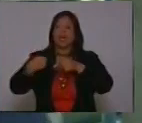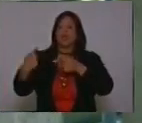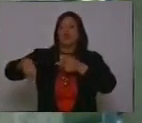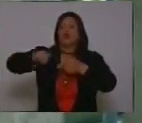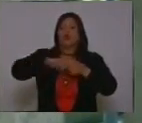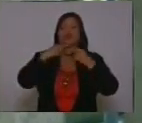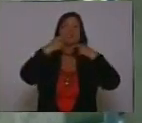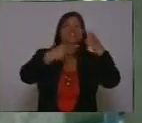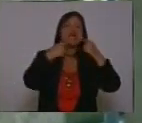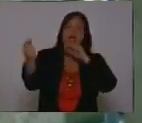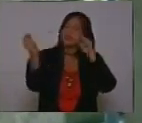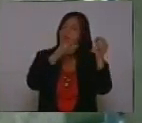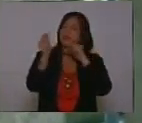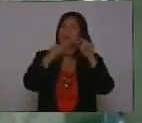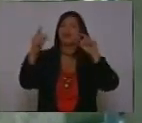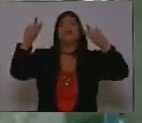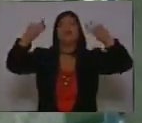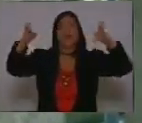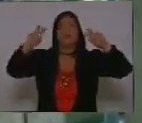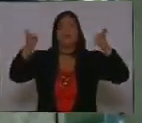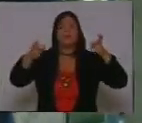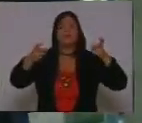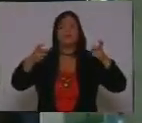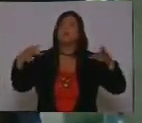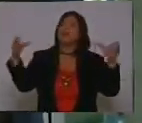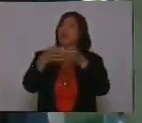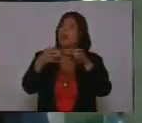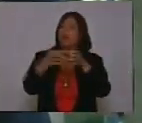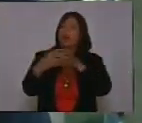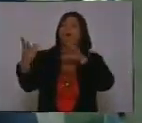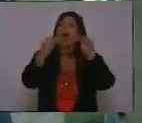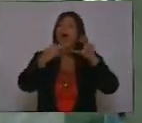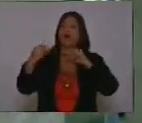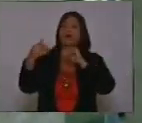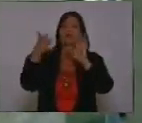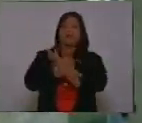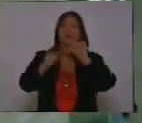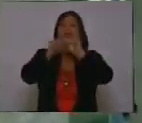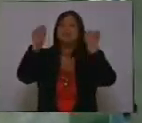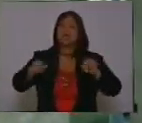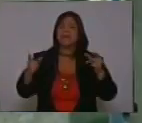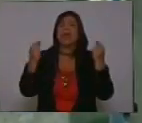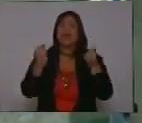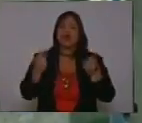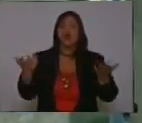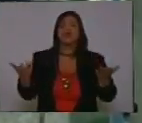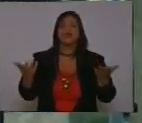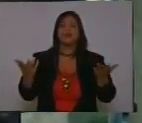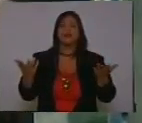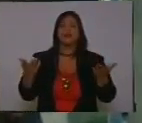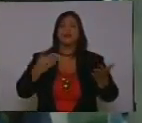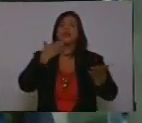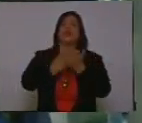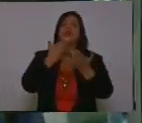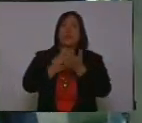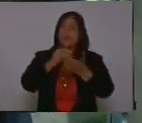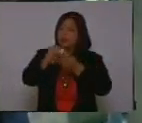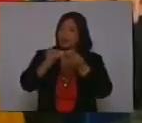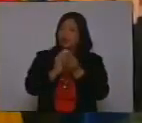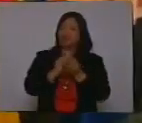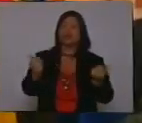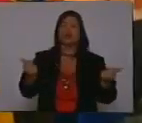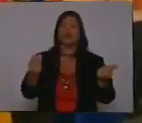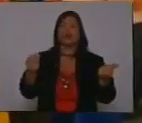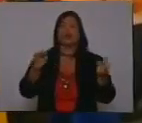que debatamos, ese pueblo quiere que nos reunamos y hablamos acerca del sistema económico. Que planteemos soluciones,